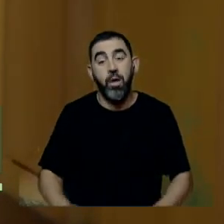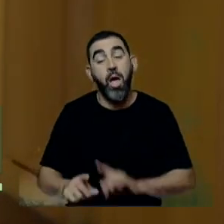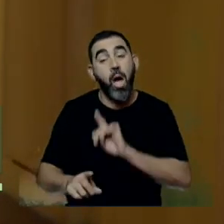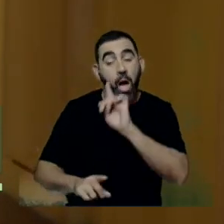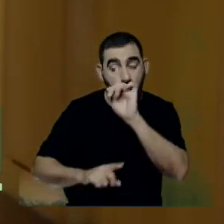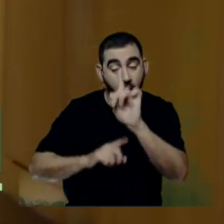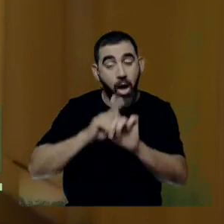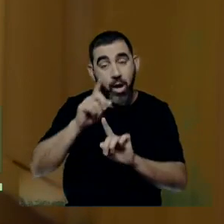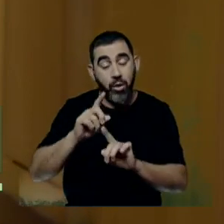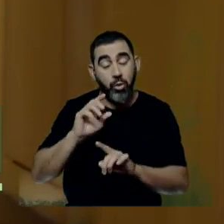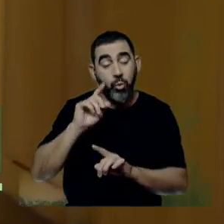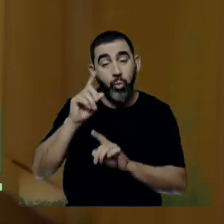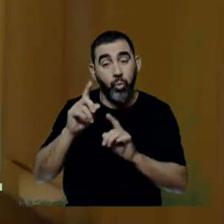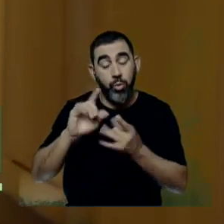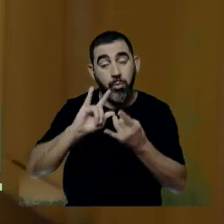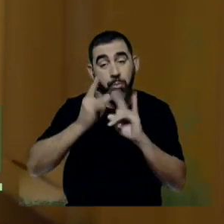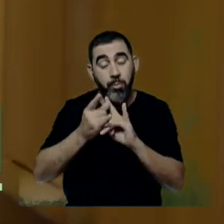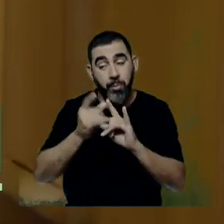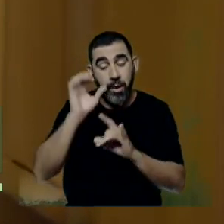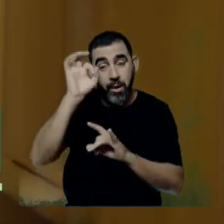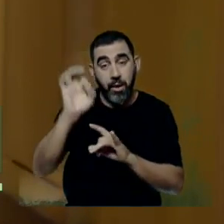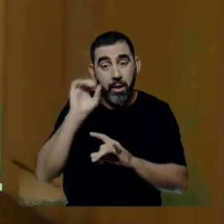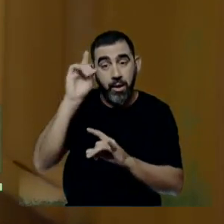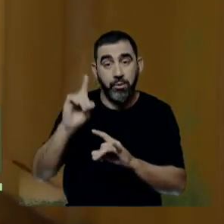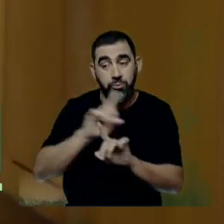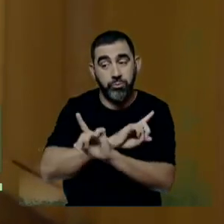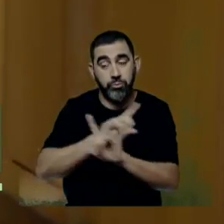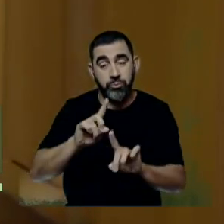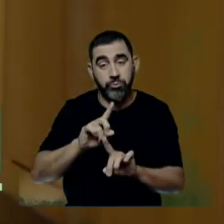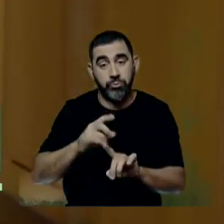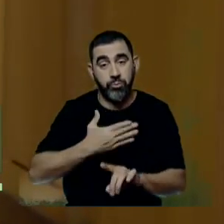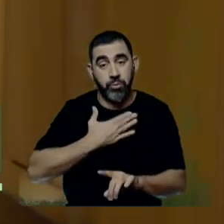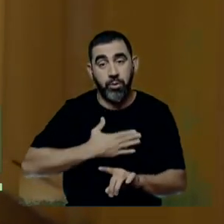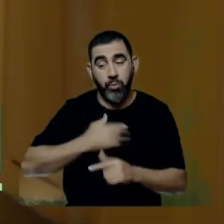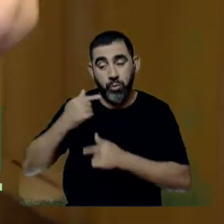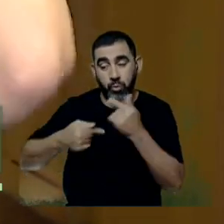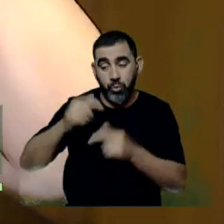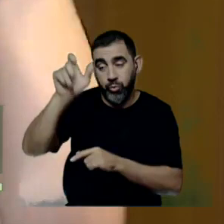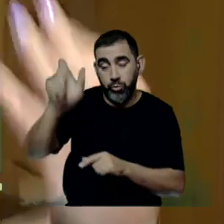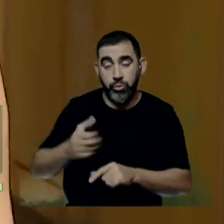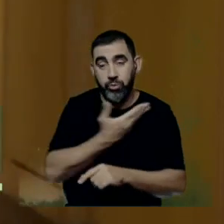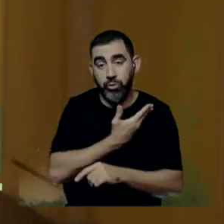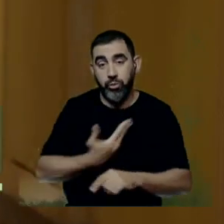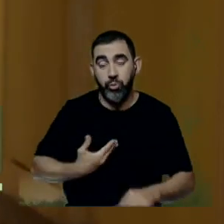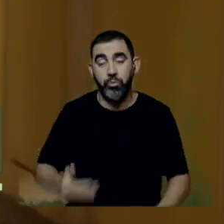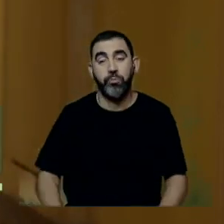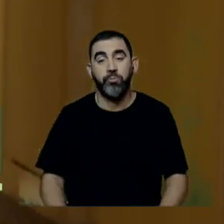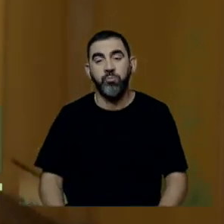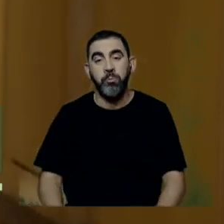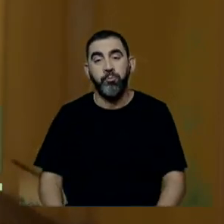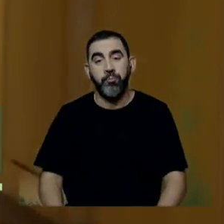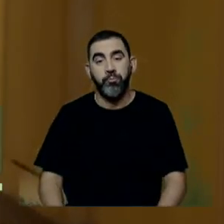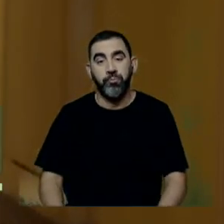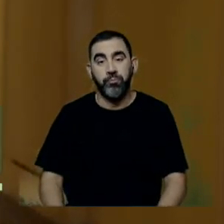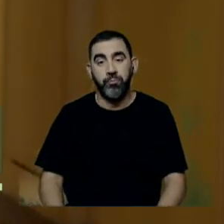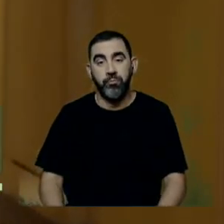algunos legisladores del Parla Sur que no estaban para poder sostener la presidencia de Olmedo, que ha